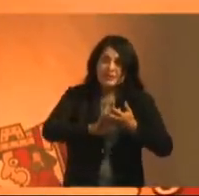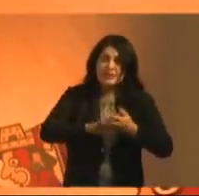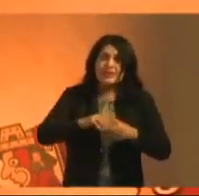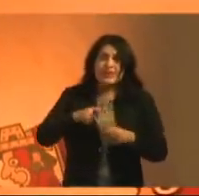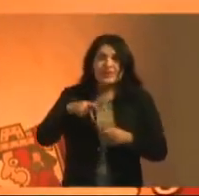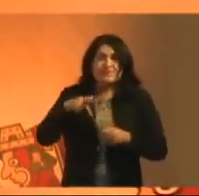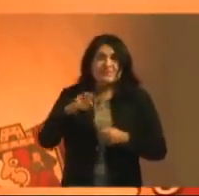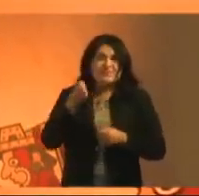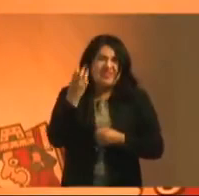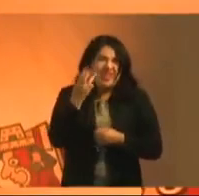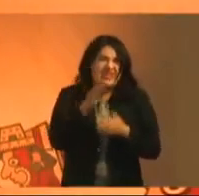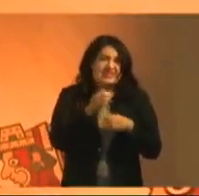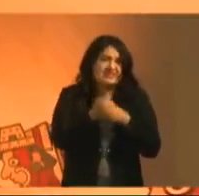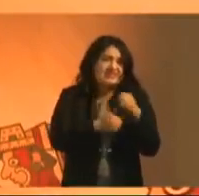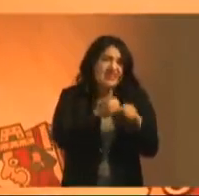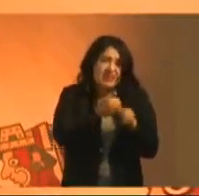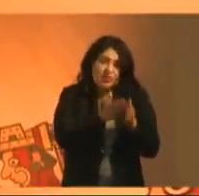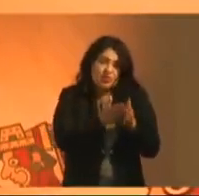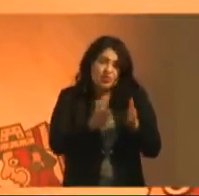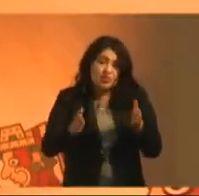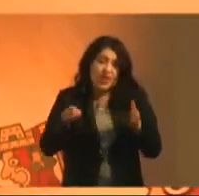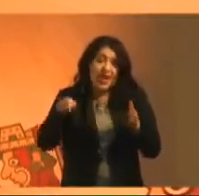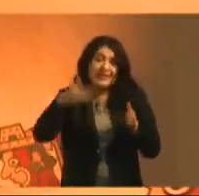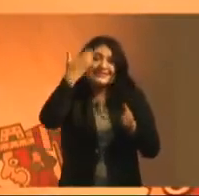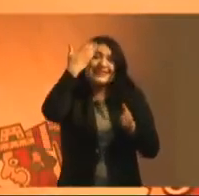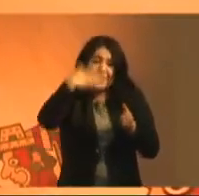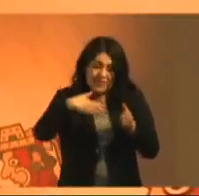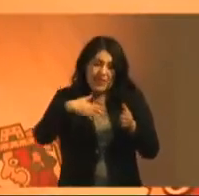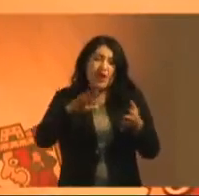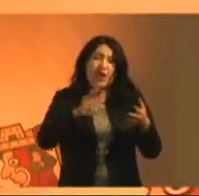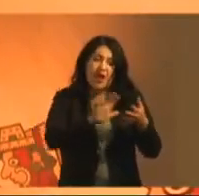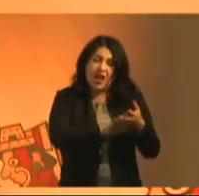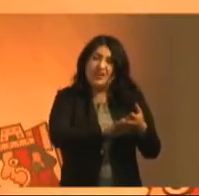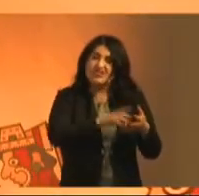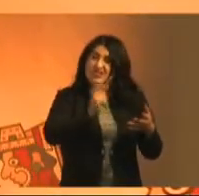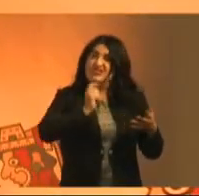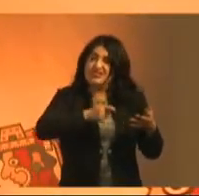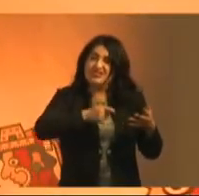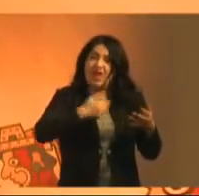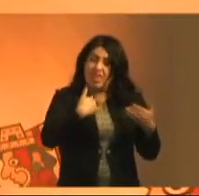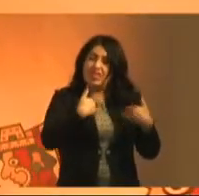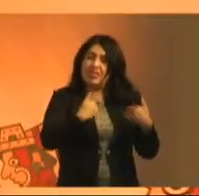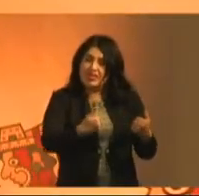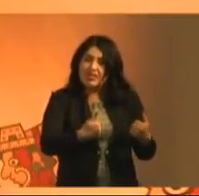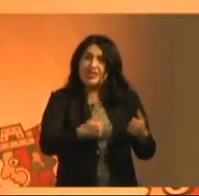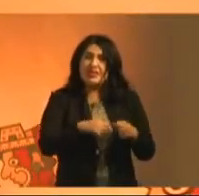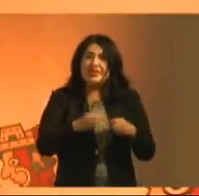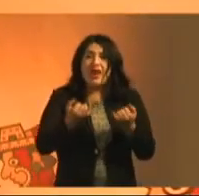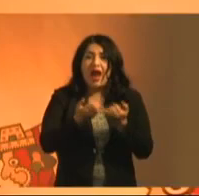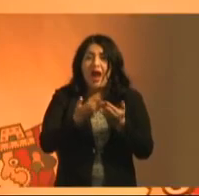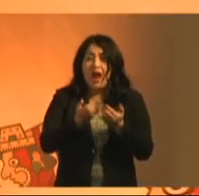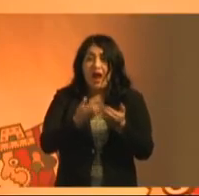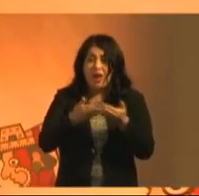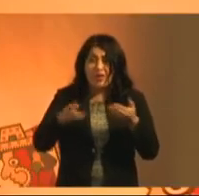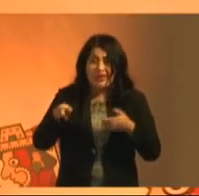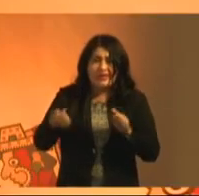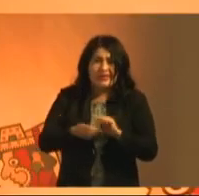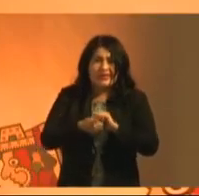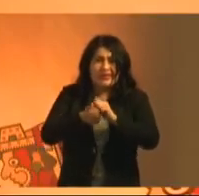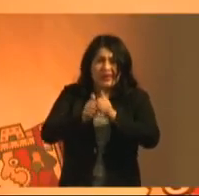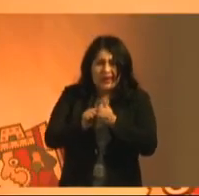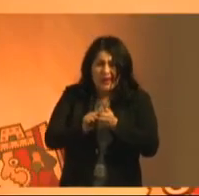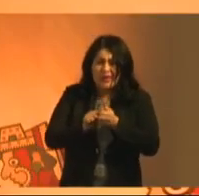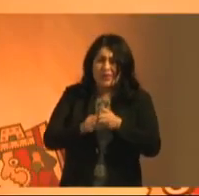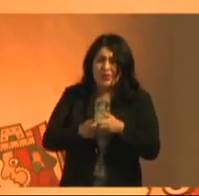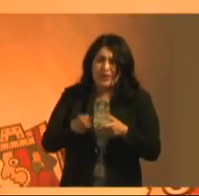su vida casi tres años sabían lo que son las cárceles hace una reforma en una revolución diría yo carcelaria penitenciaria